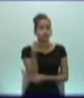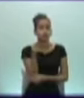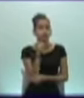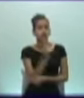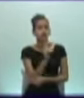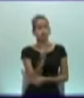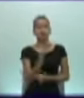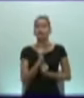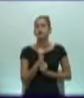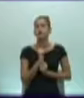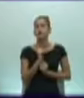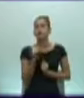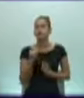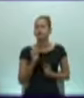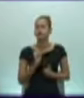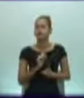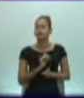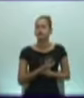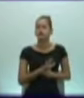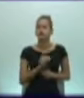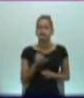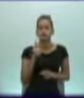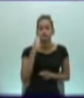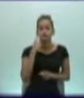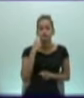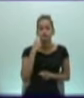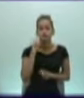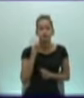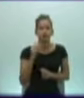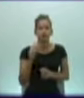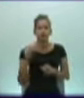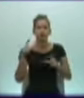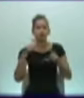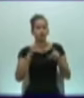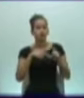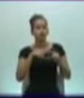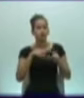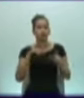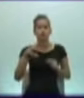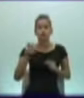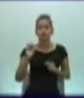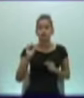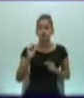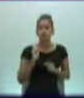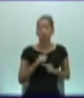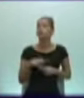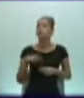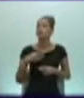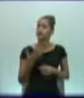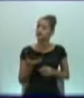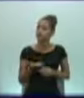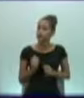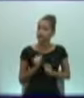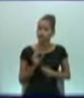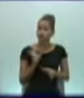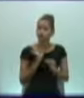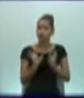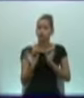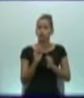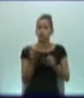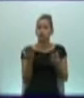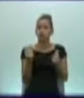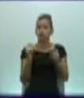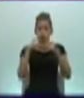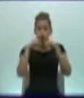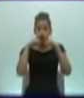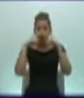comenzar a conocer contenidos nuevos. Como siempre les decimos, les pedimos que se cuiden mucho, que usen el nasobuco, que no